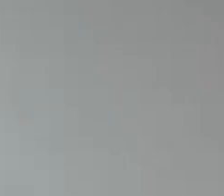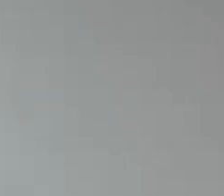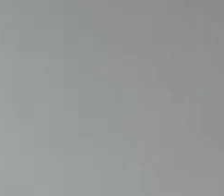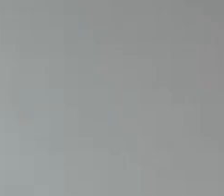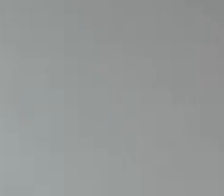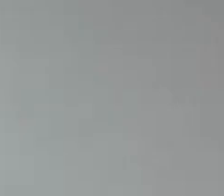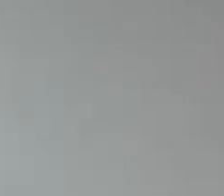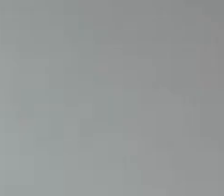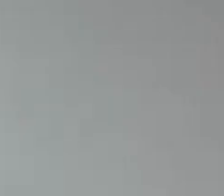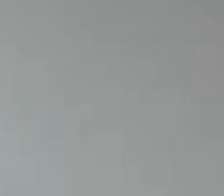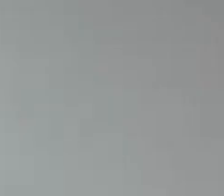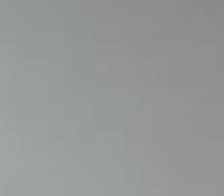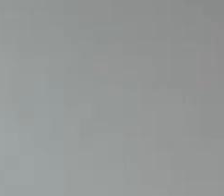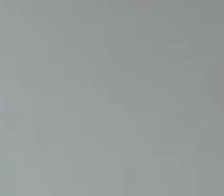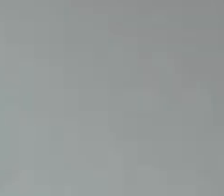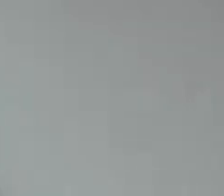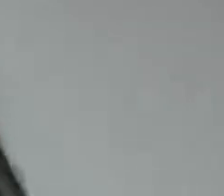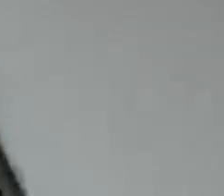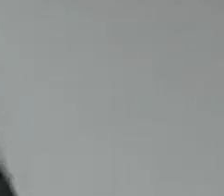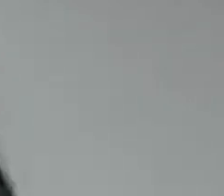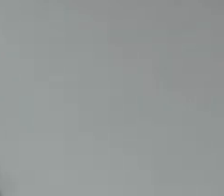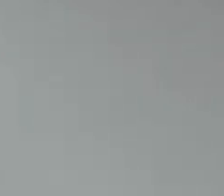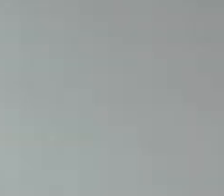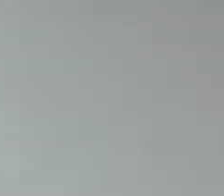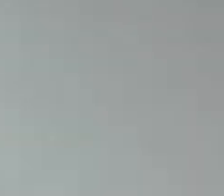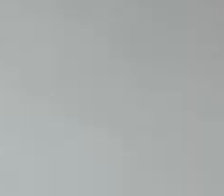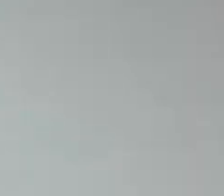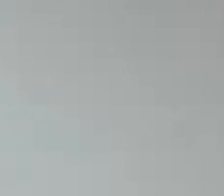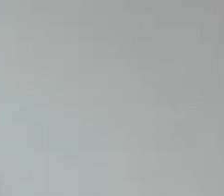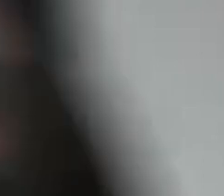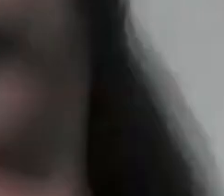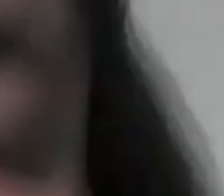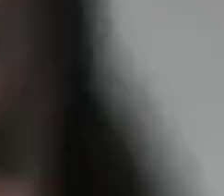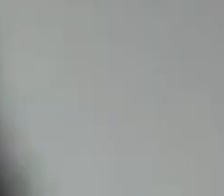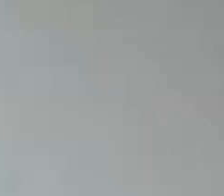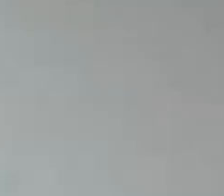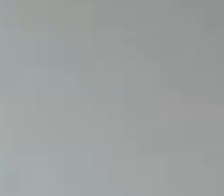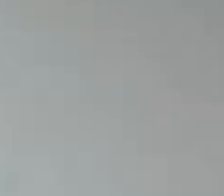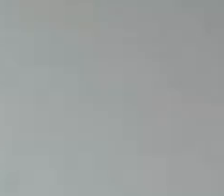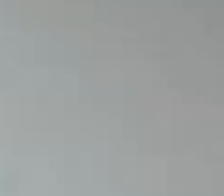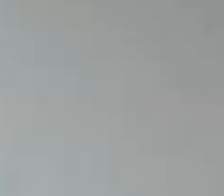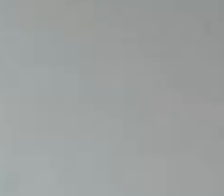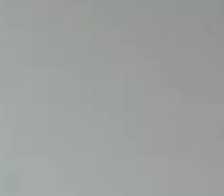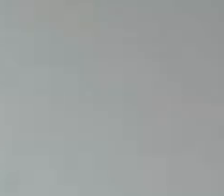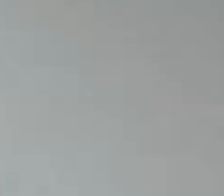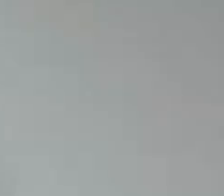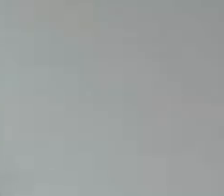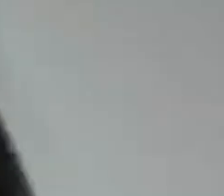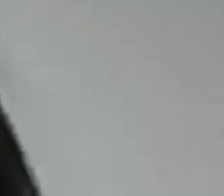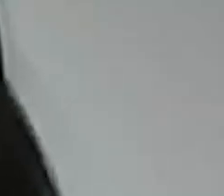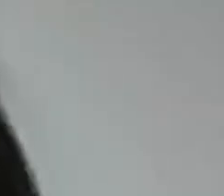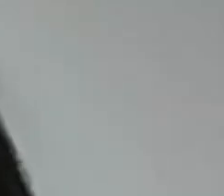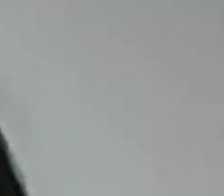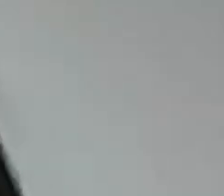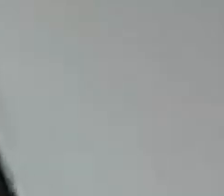Bueno, ahora sí, bueno, muchísimas gracias a todos por conectarse. La verdad que, bueno, es una alegría de nuevo arrancar e